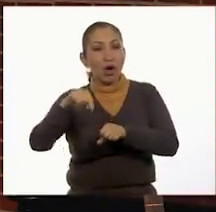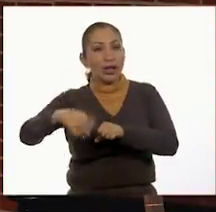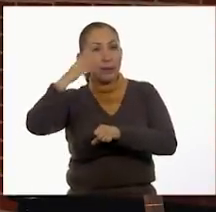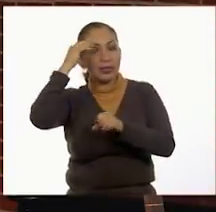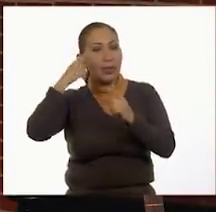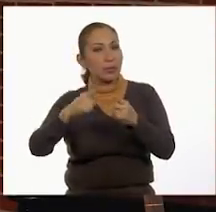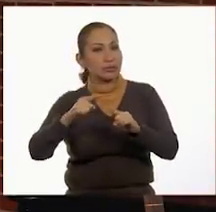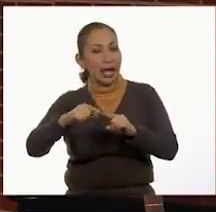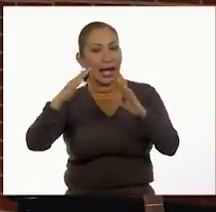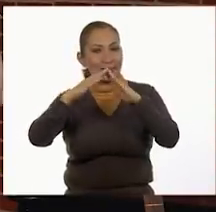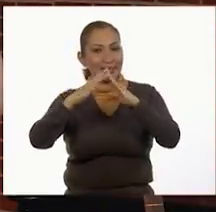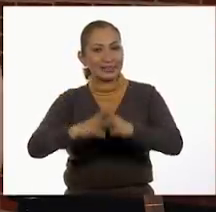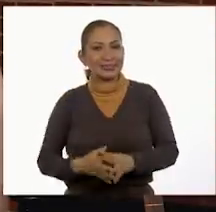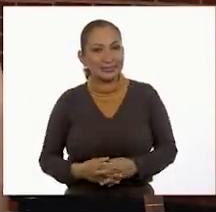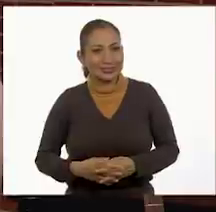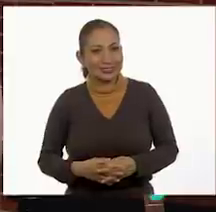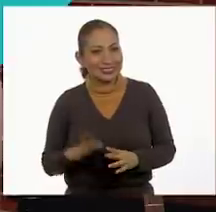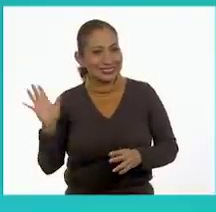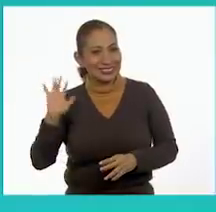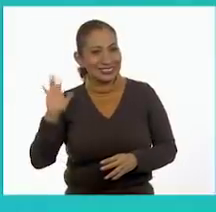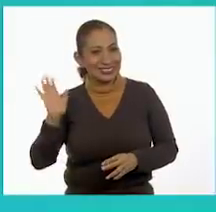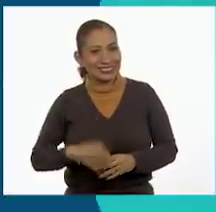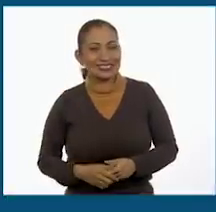en Aprende Música en Casa.